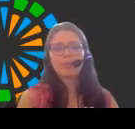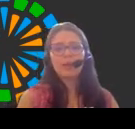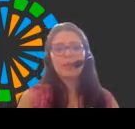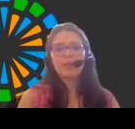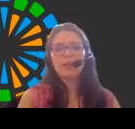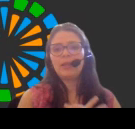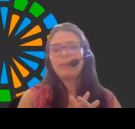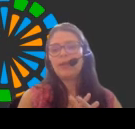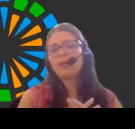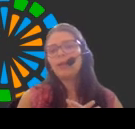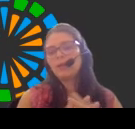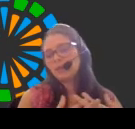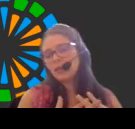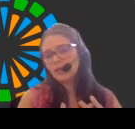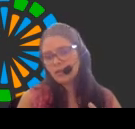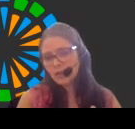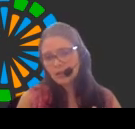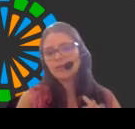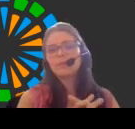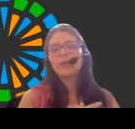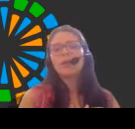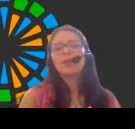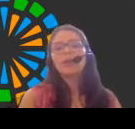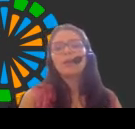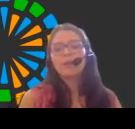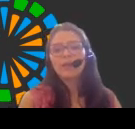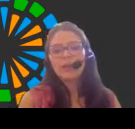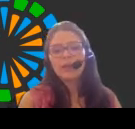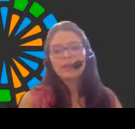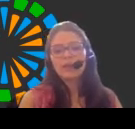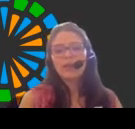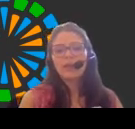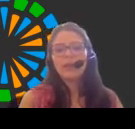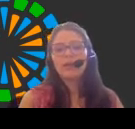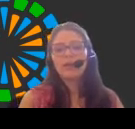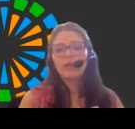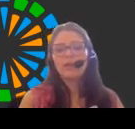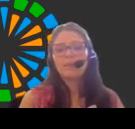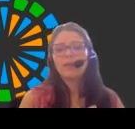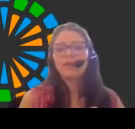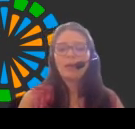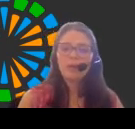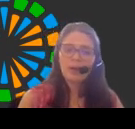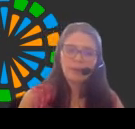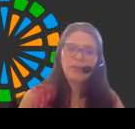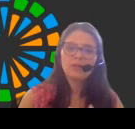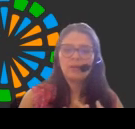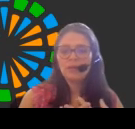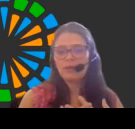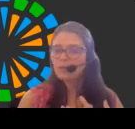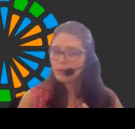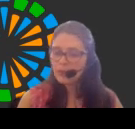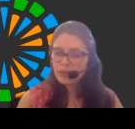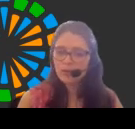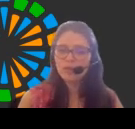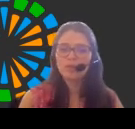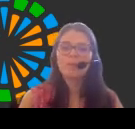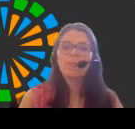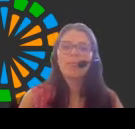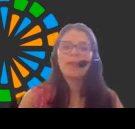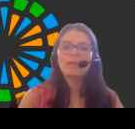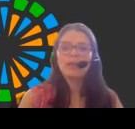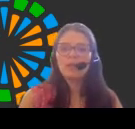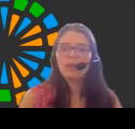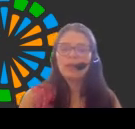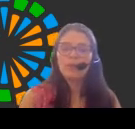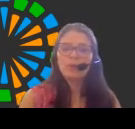en el tema de estadísticas y contarles que desde el 2018